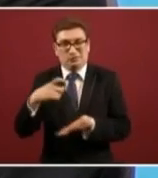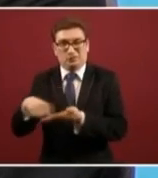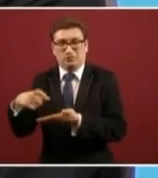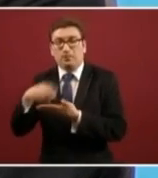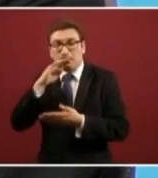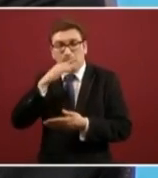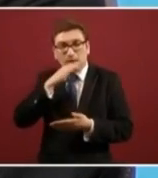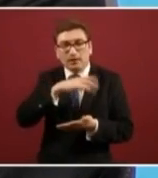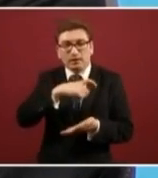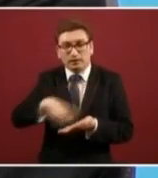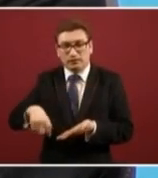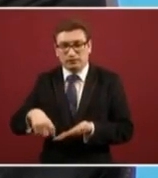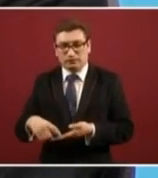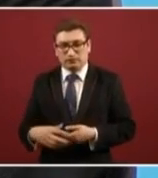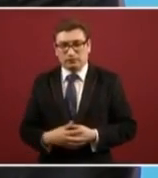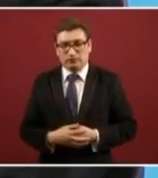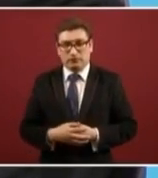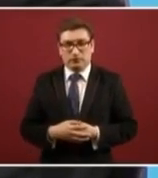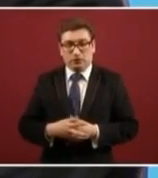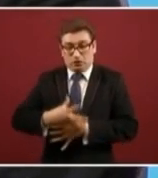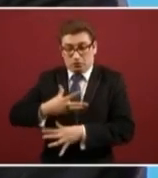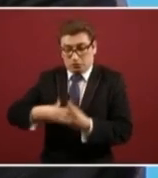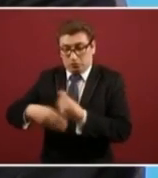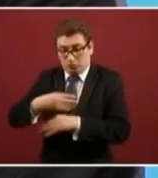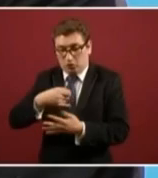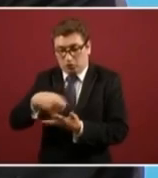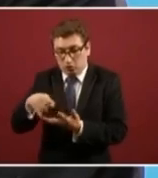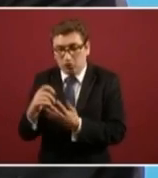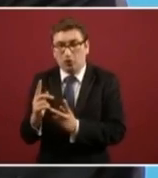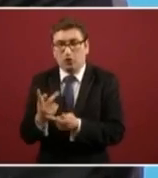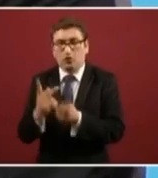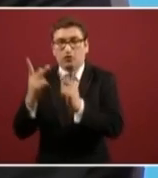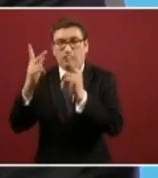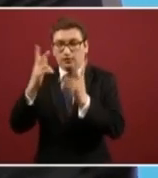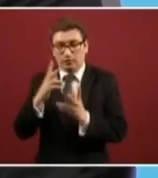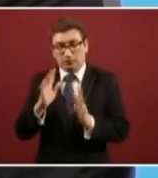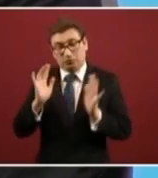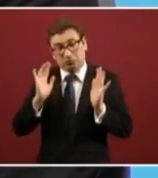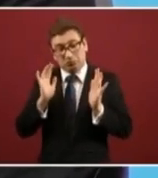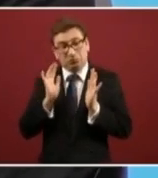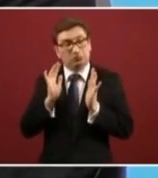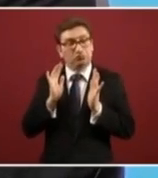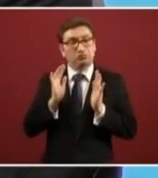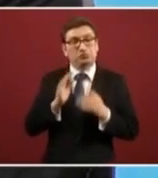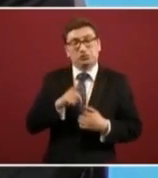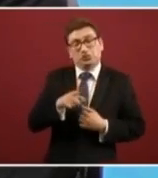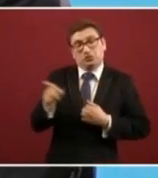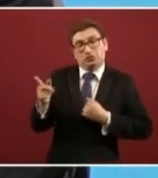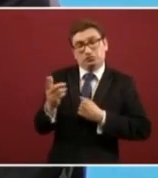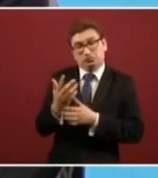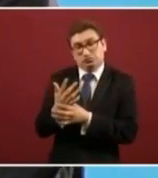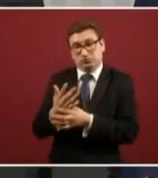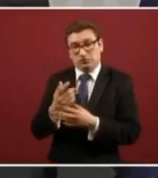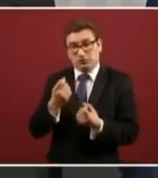maíz que producirlo. Esa fue la